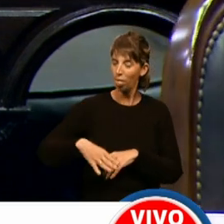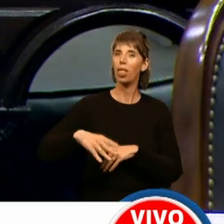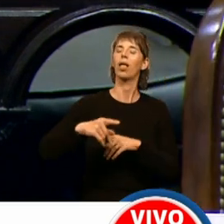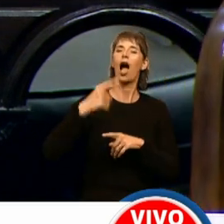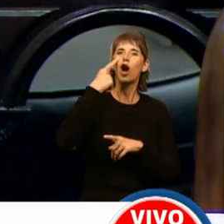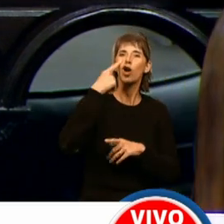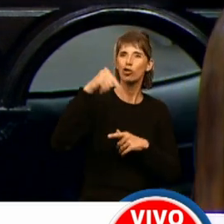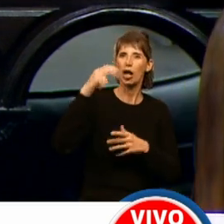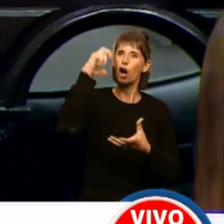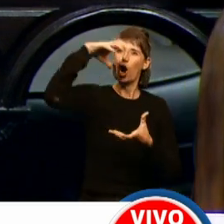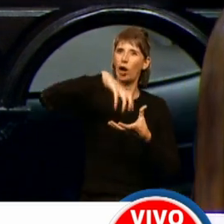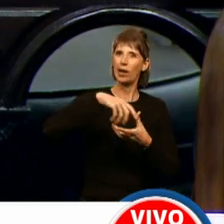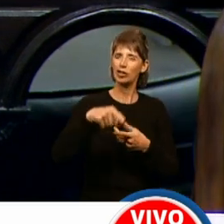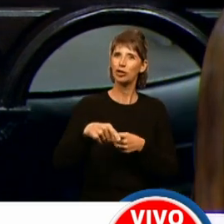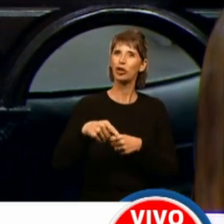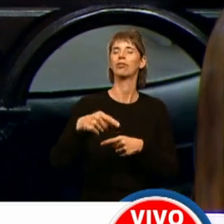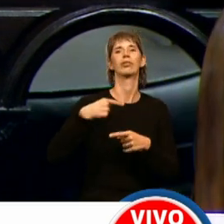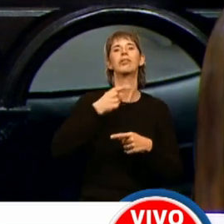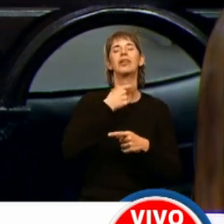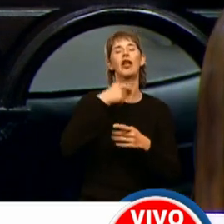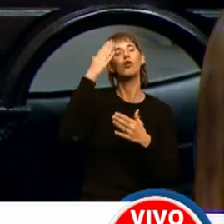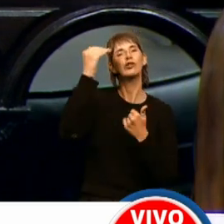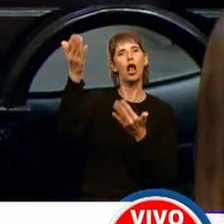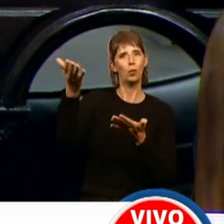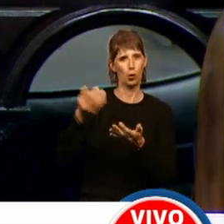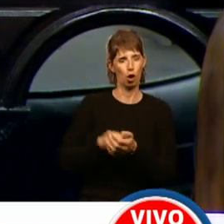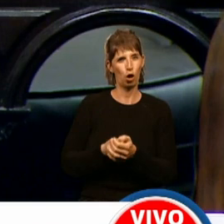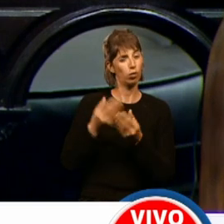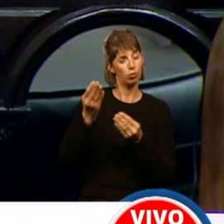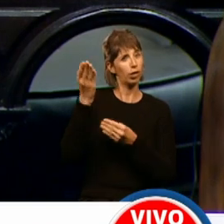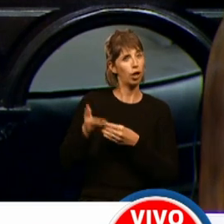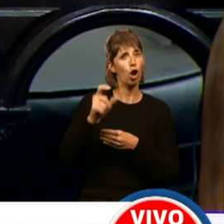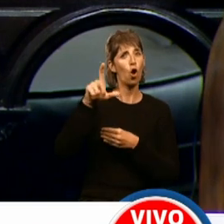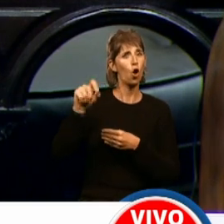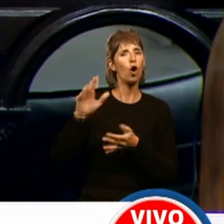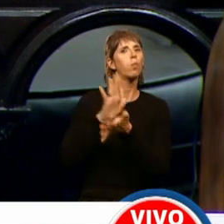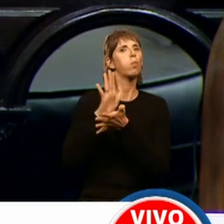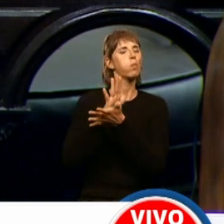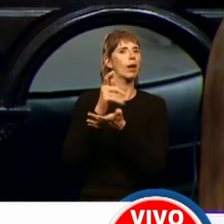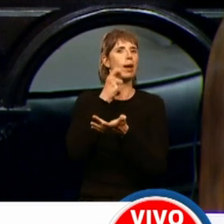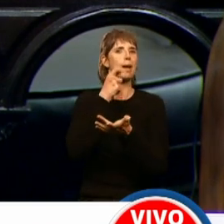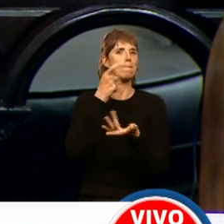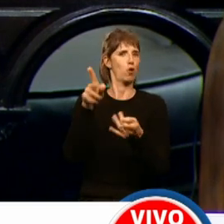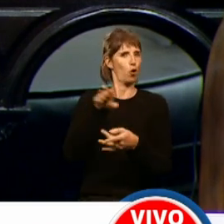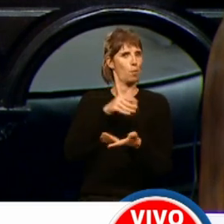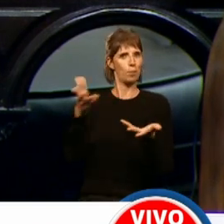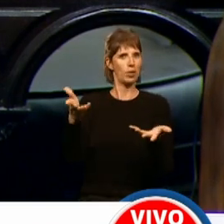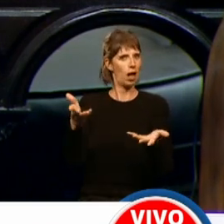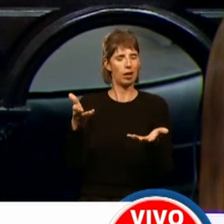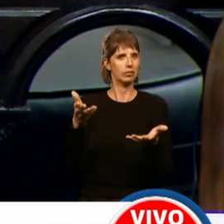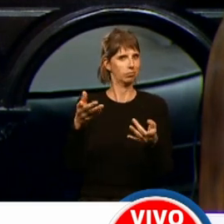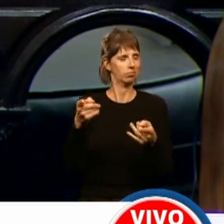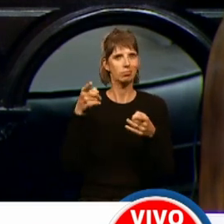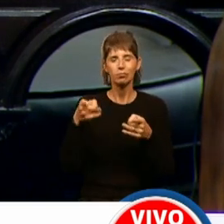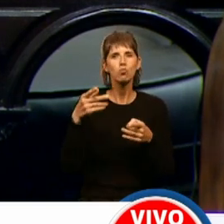alguna oportunidad para ella me saludó porque porque también es un ejemplo que abre que abre caminos que